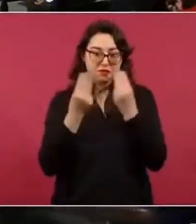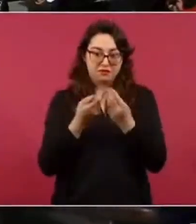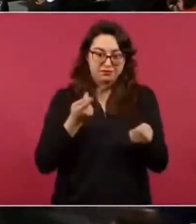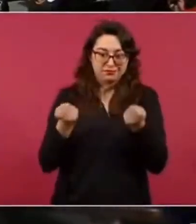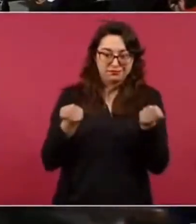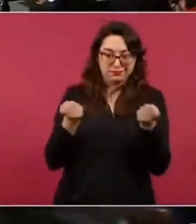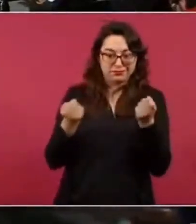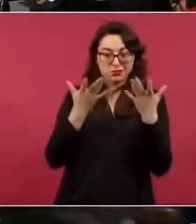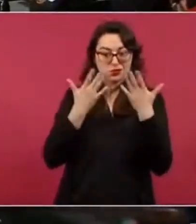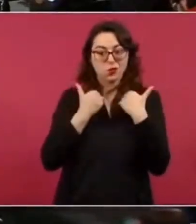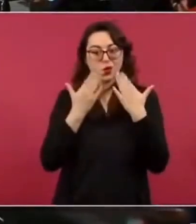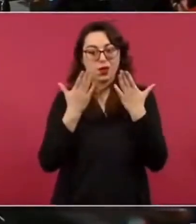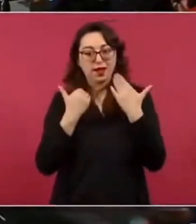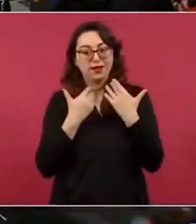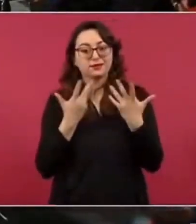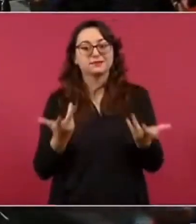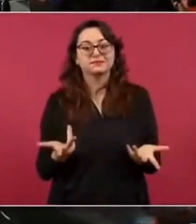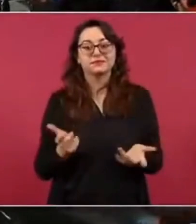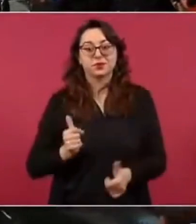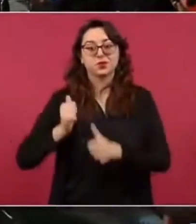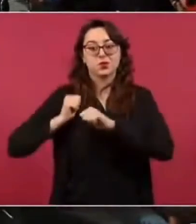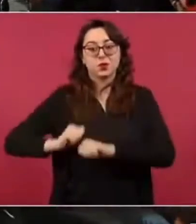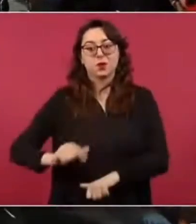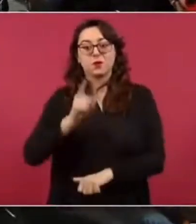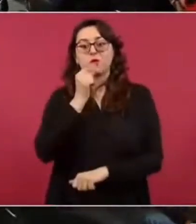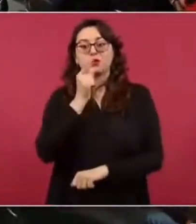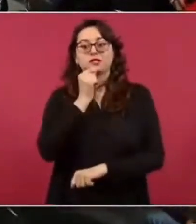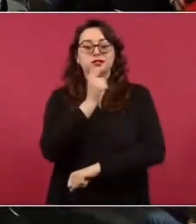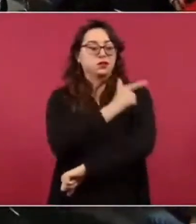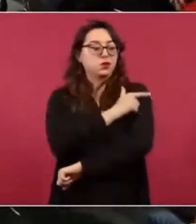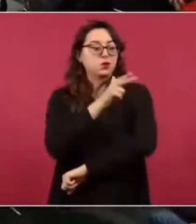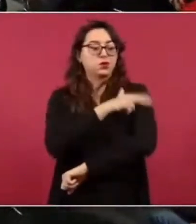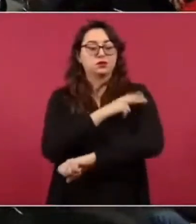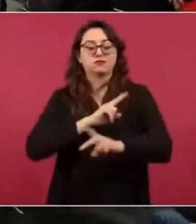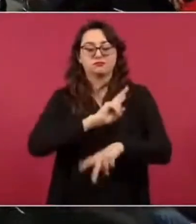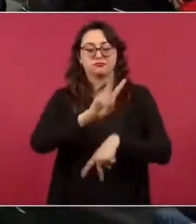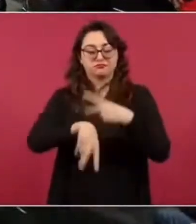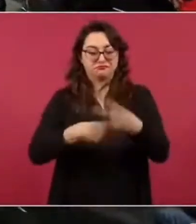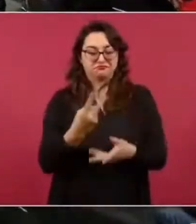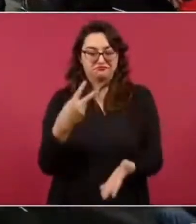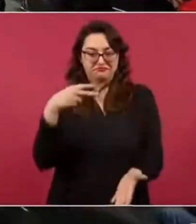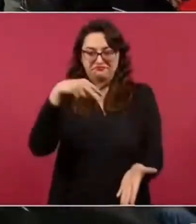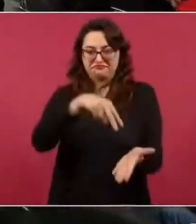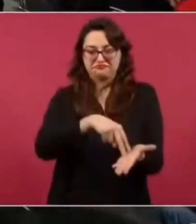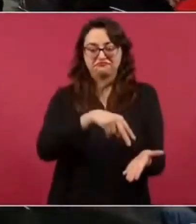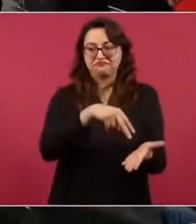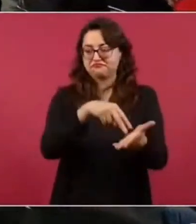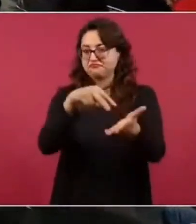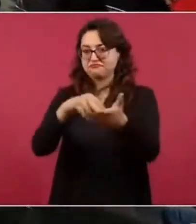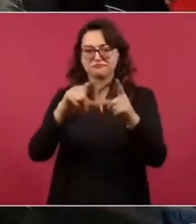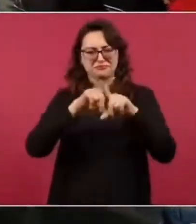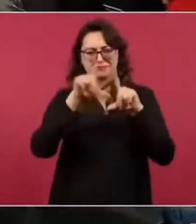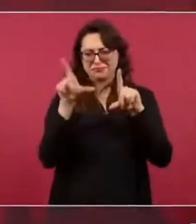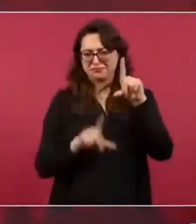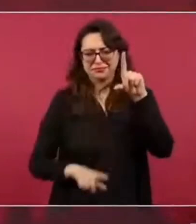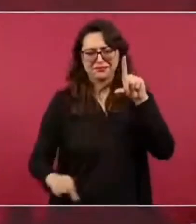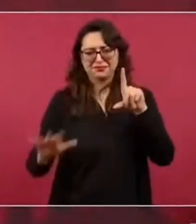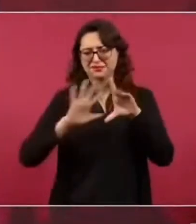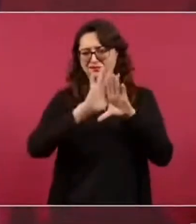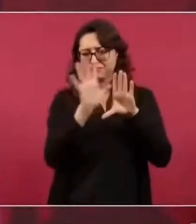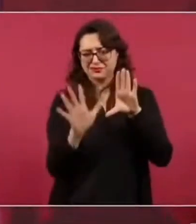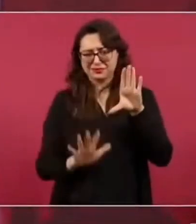que puedo decir al señor Blinken, que creo lo sabe,